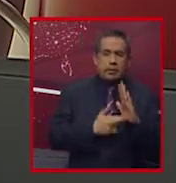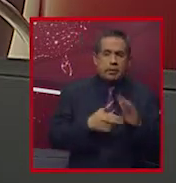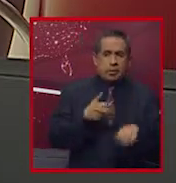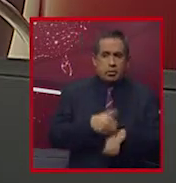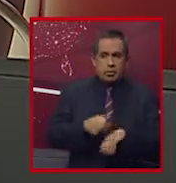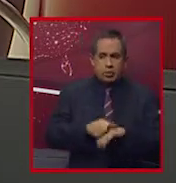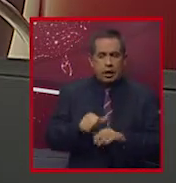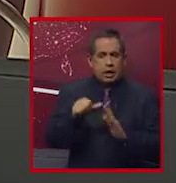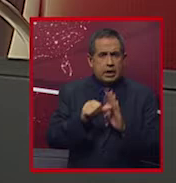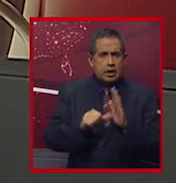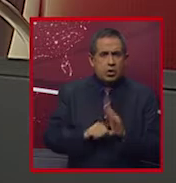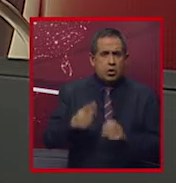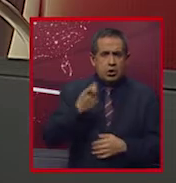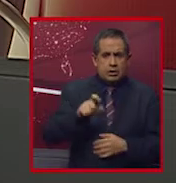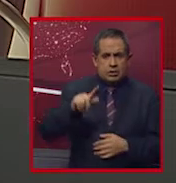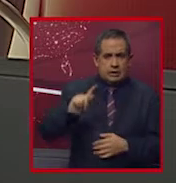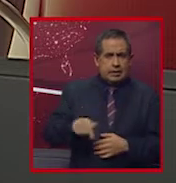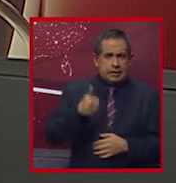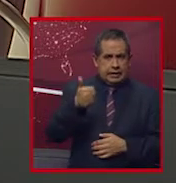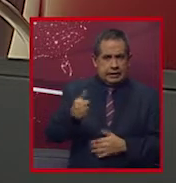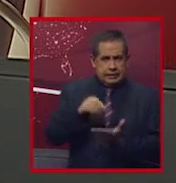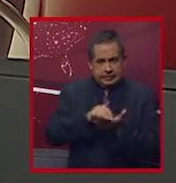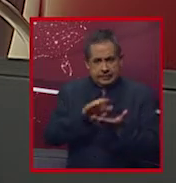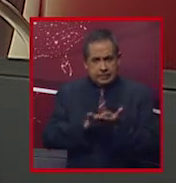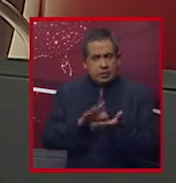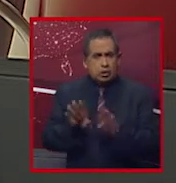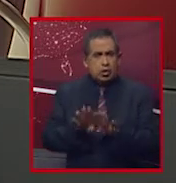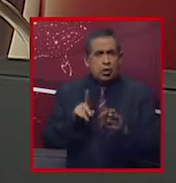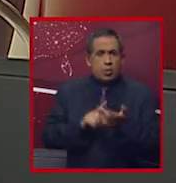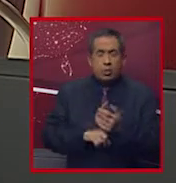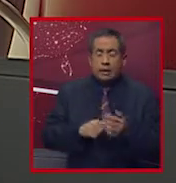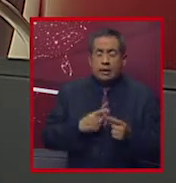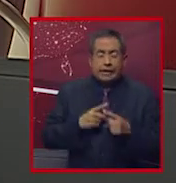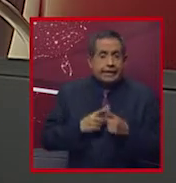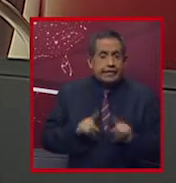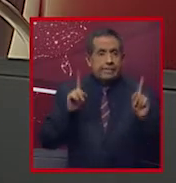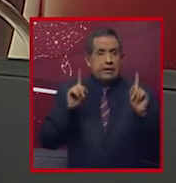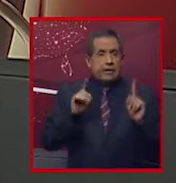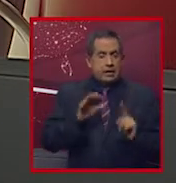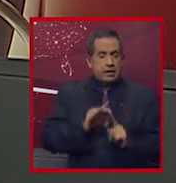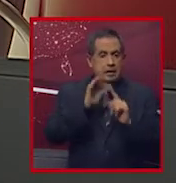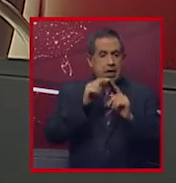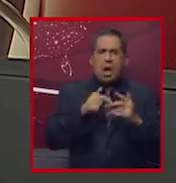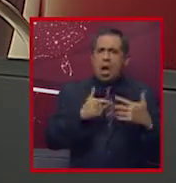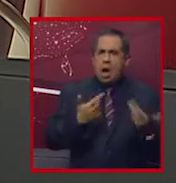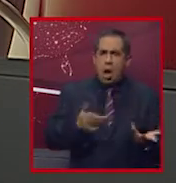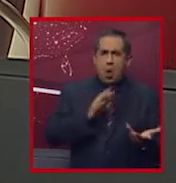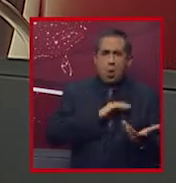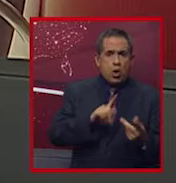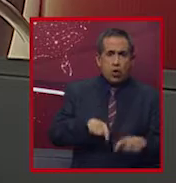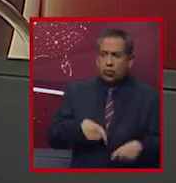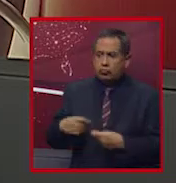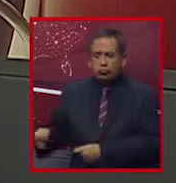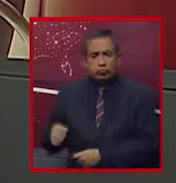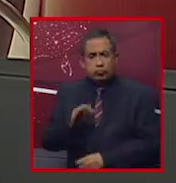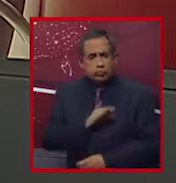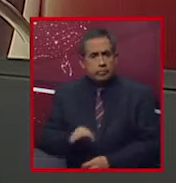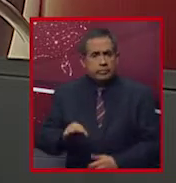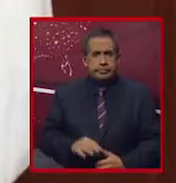artículo 176, está previsto lo referente a casos excepcionales para remitir o turnar proyectos.